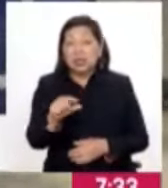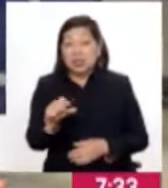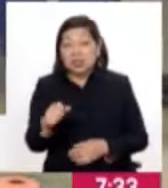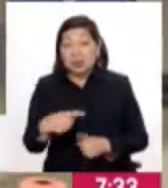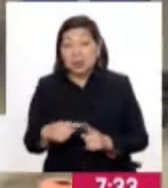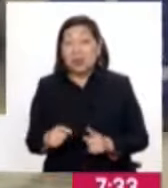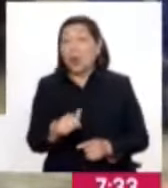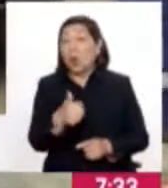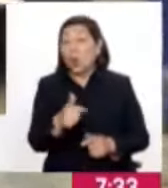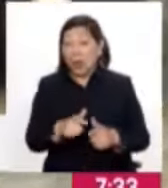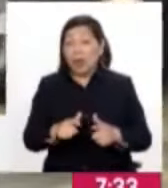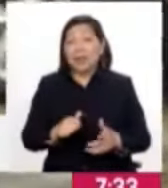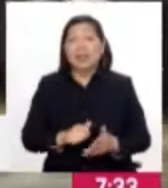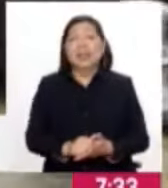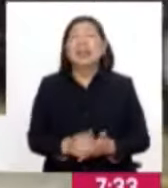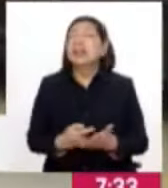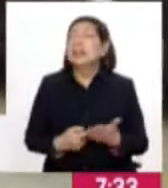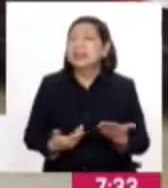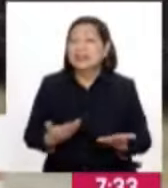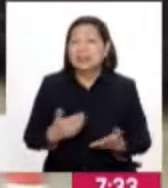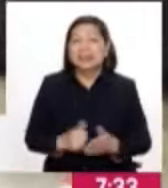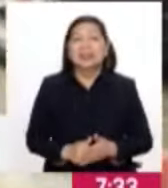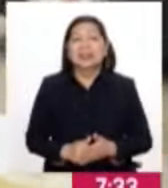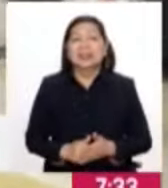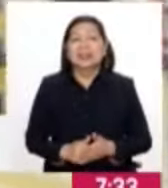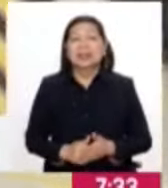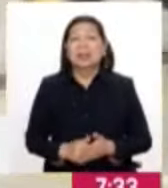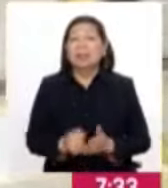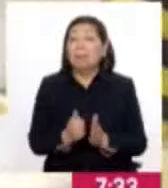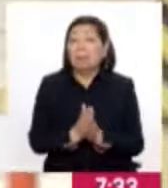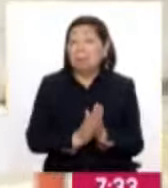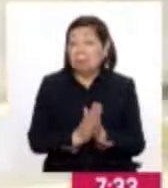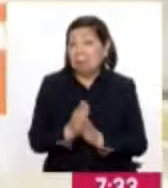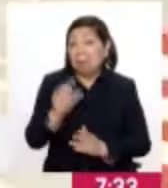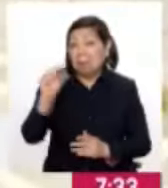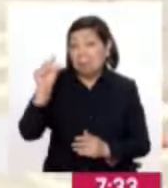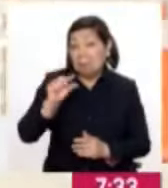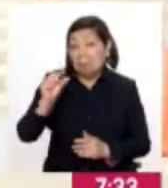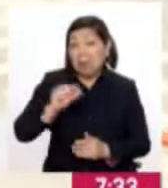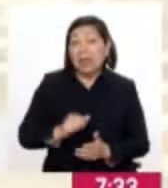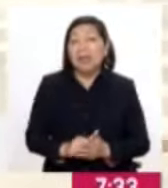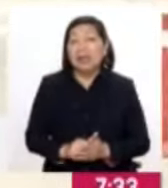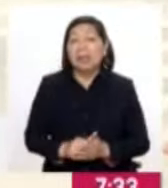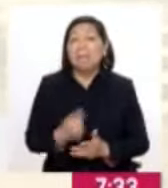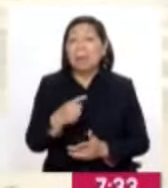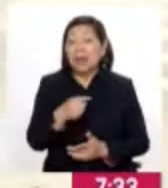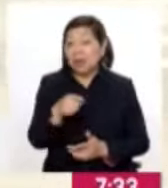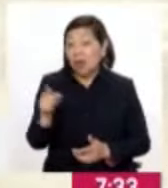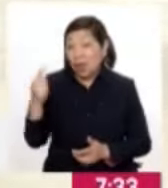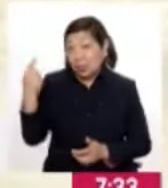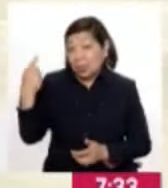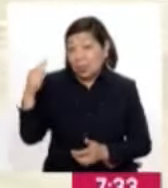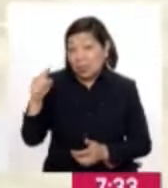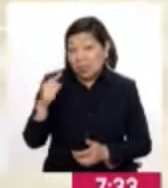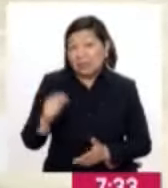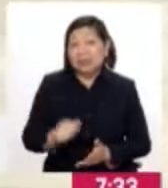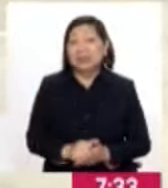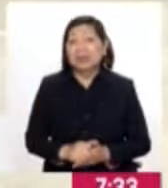otros establecimientos. ¿De qué se trata? Pues de un beneficio económico para que los taxistas